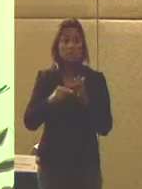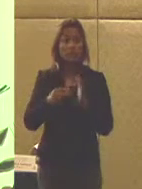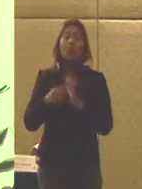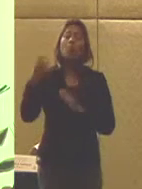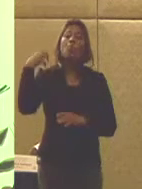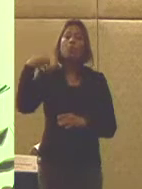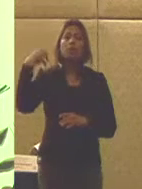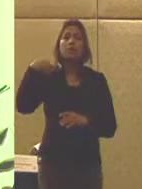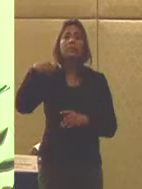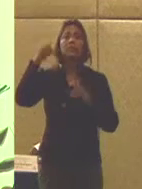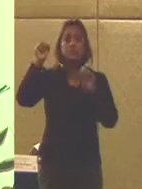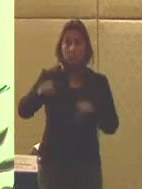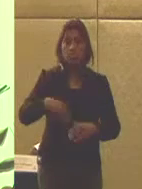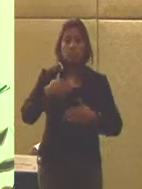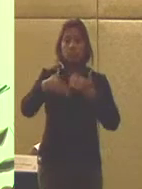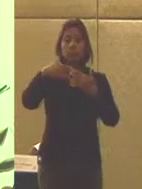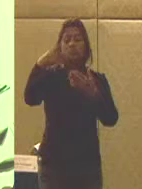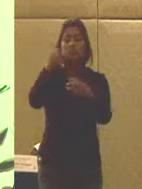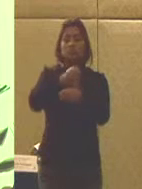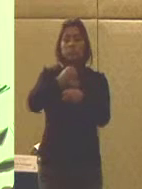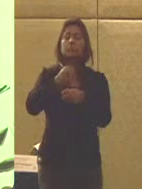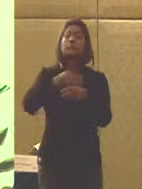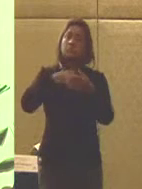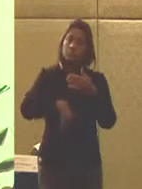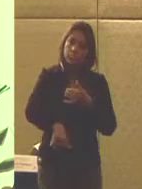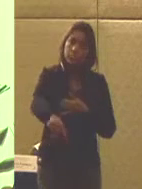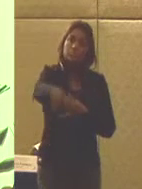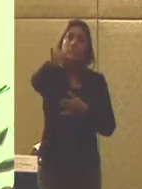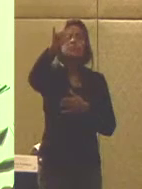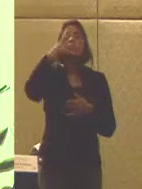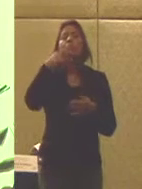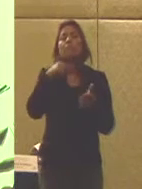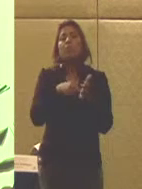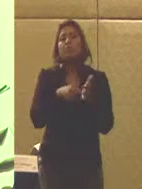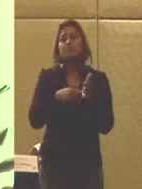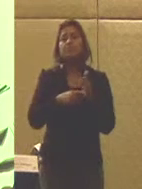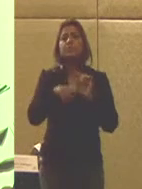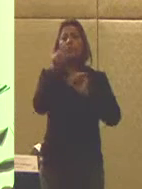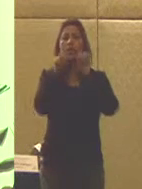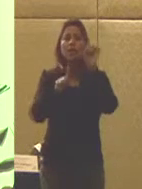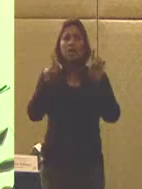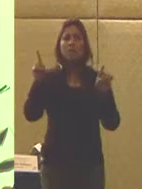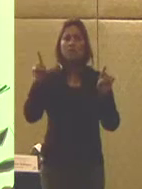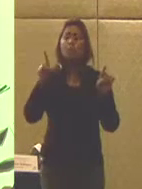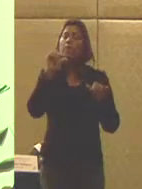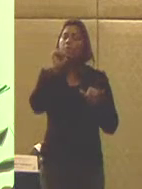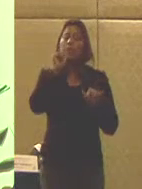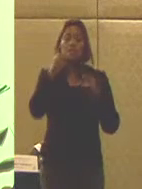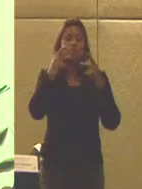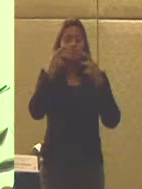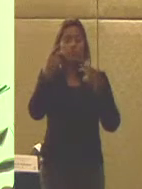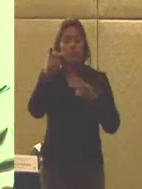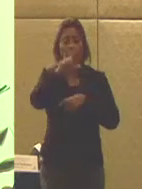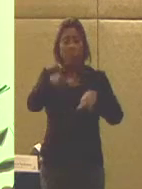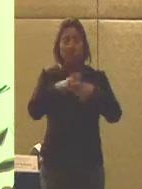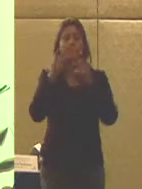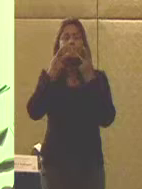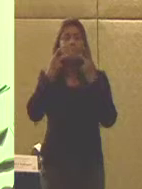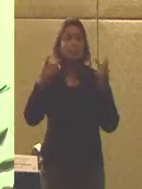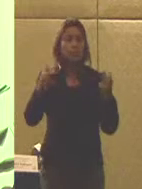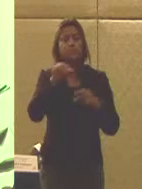de que la provisión del servicio se va a continuar. Existe en la mayor parte de los sectores públicos, y también en